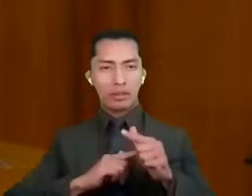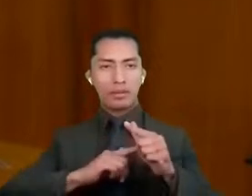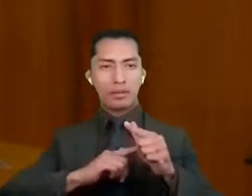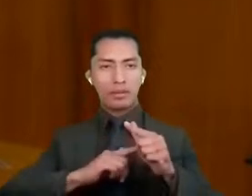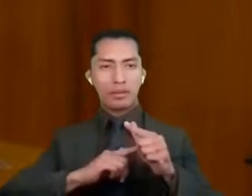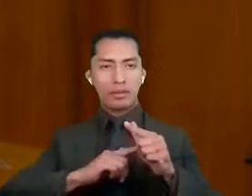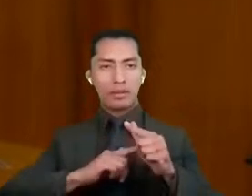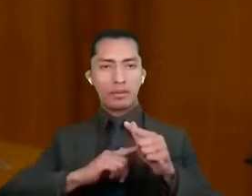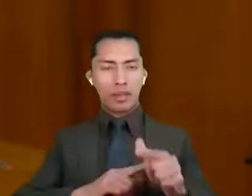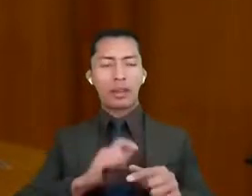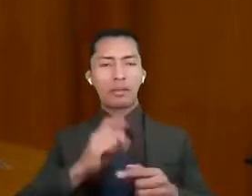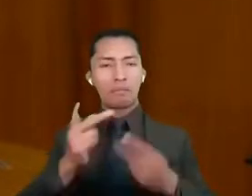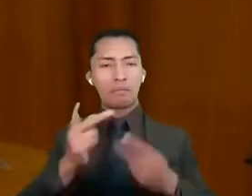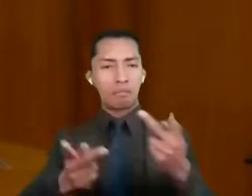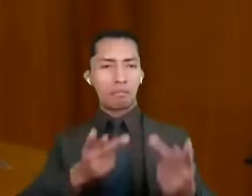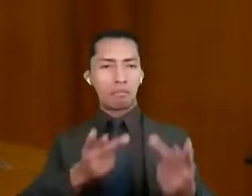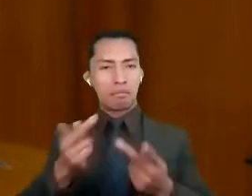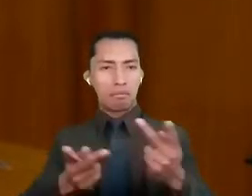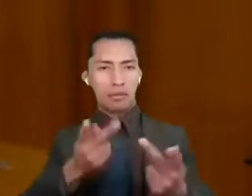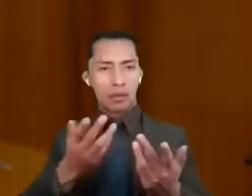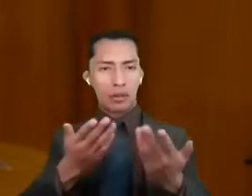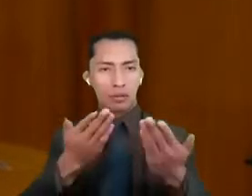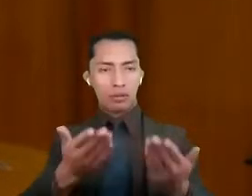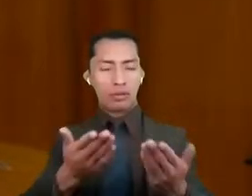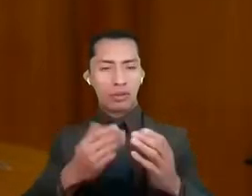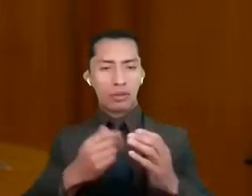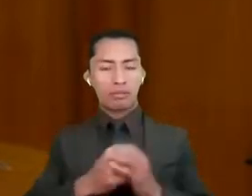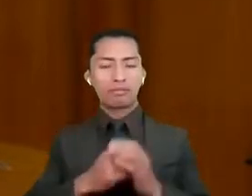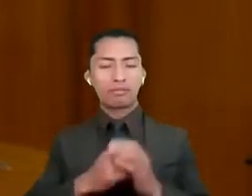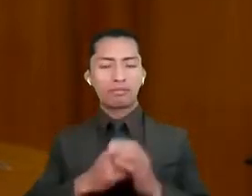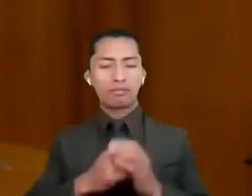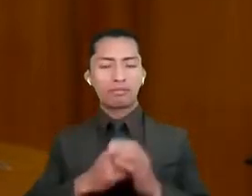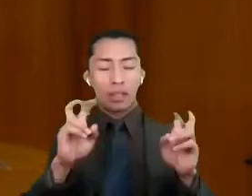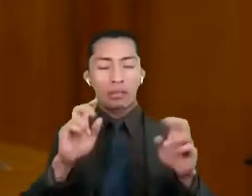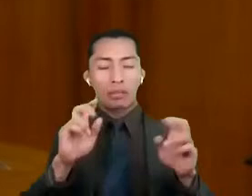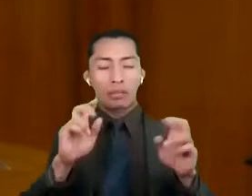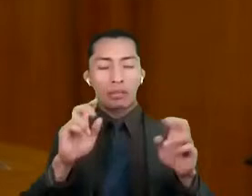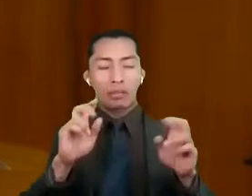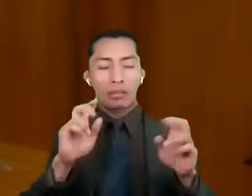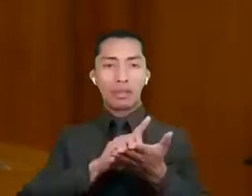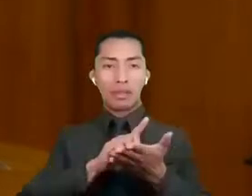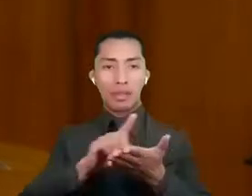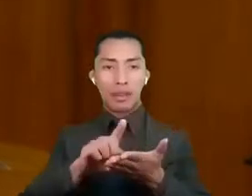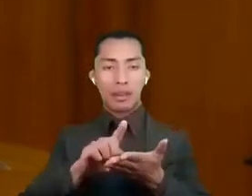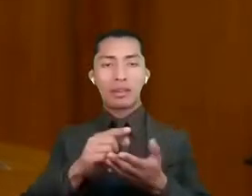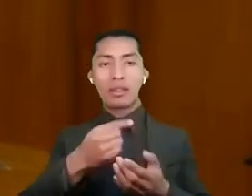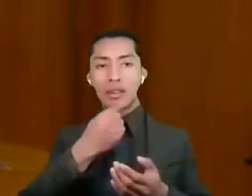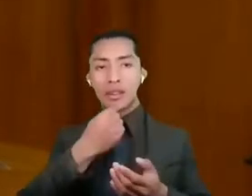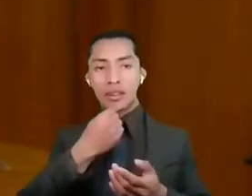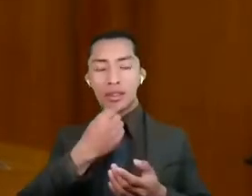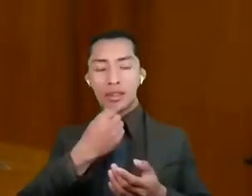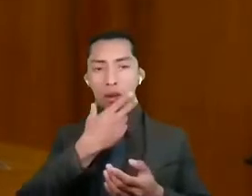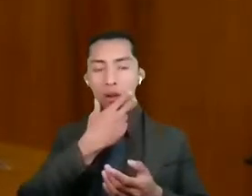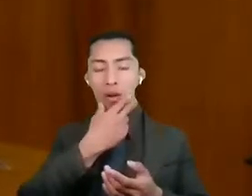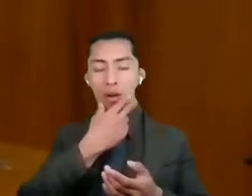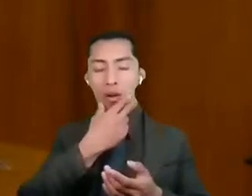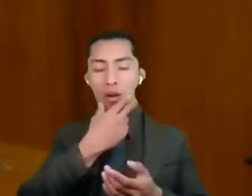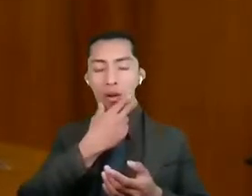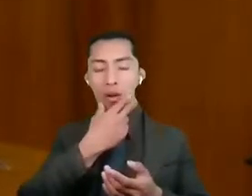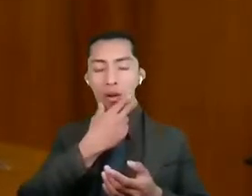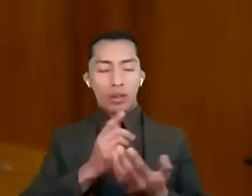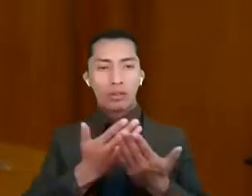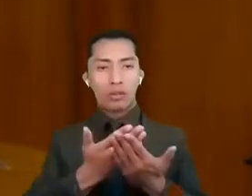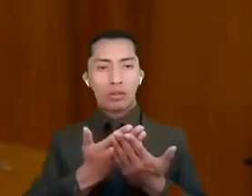cuestionamientos en materia de derechos de las niñas y de los niños, sobre los niños de la